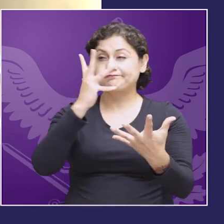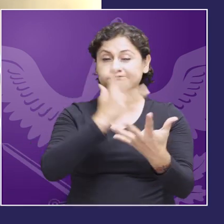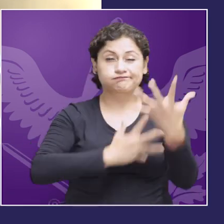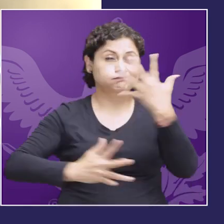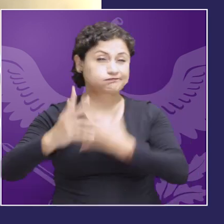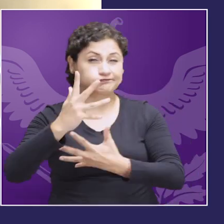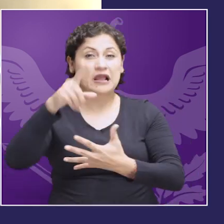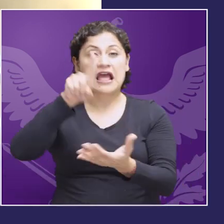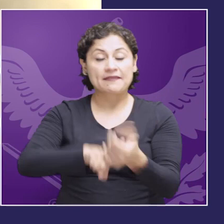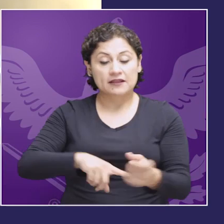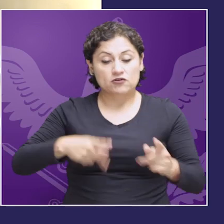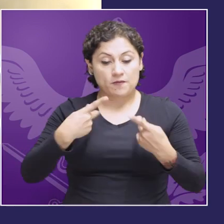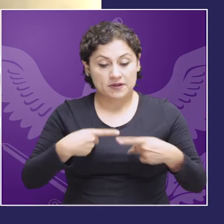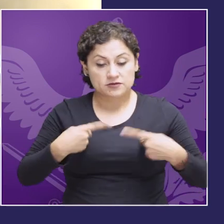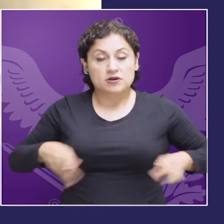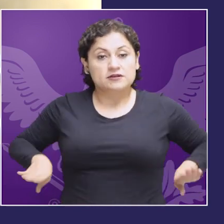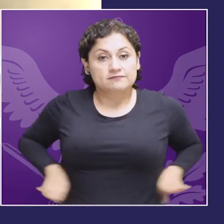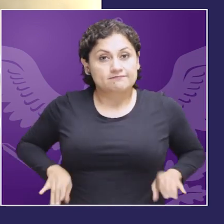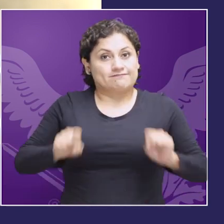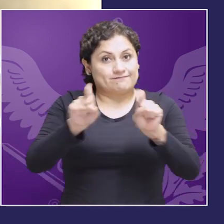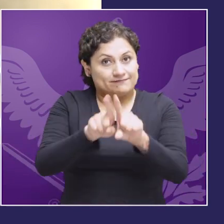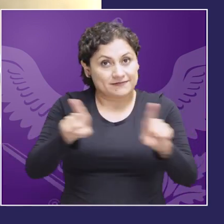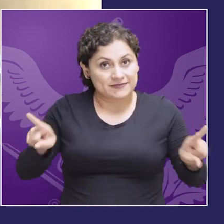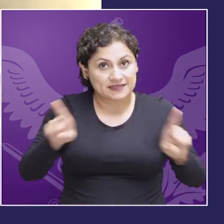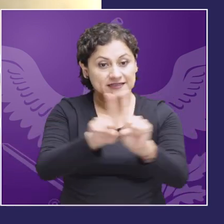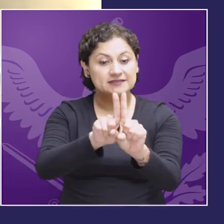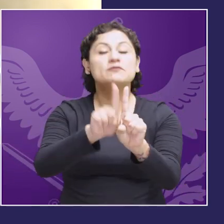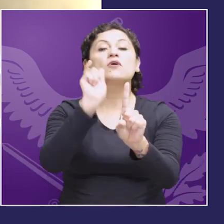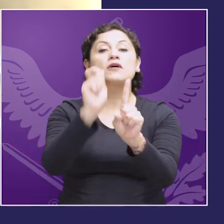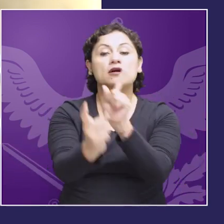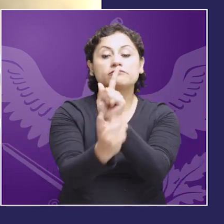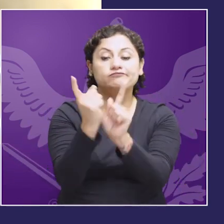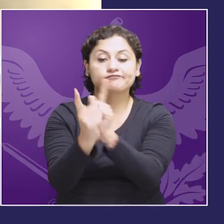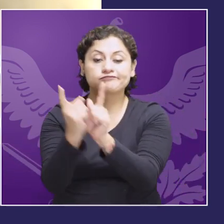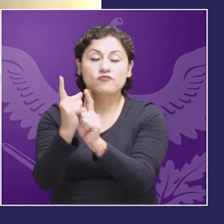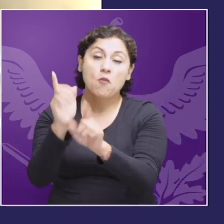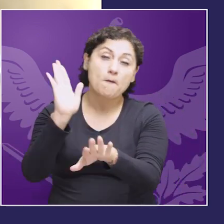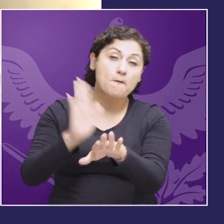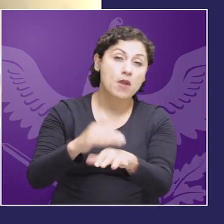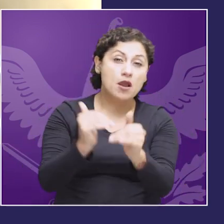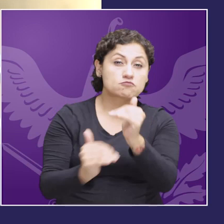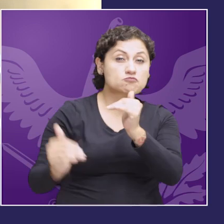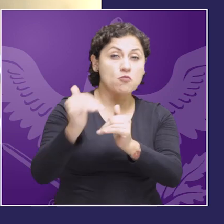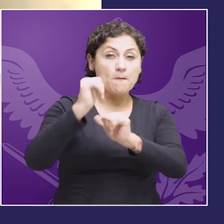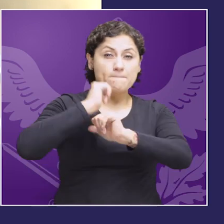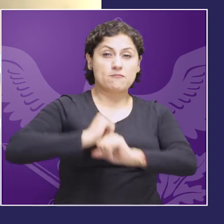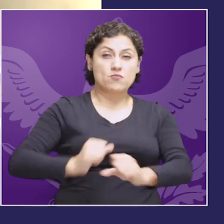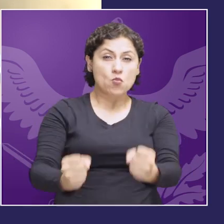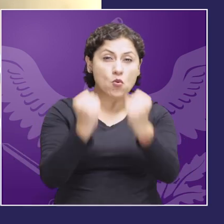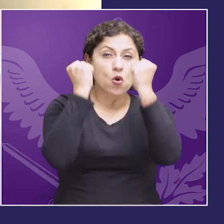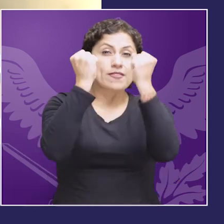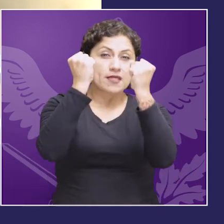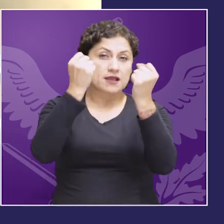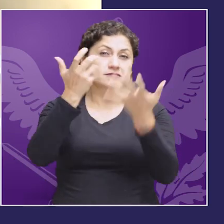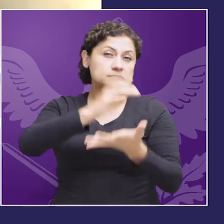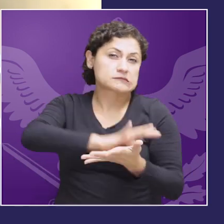las debilidades de las personas en las relaciones. Es decir, se incrementan los ejercicios de poder y